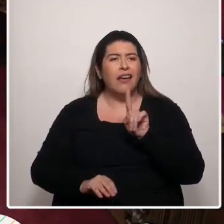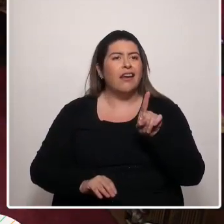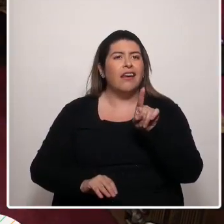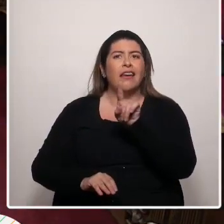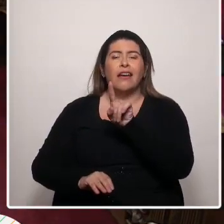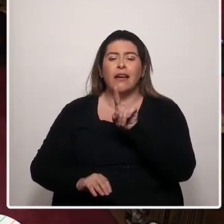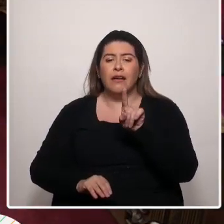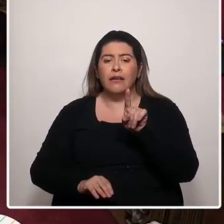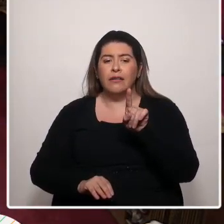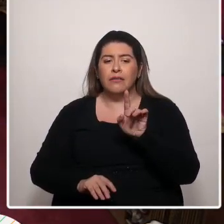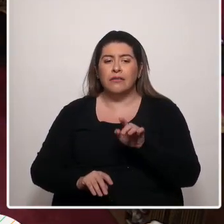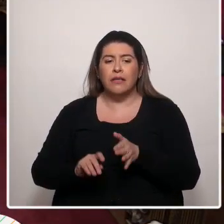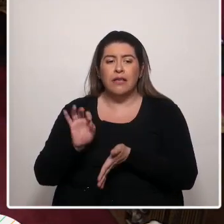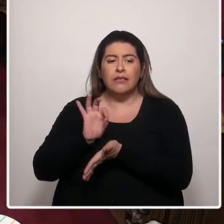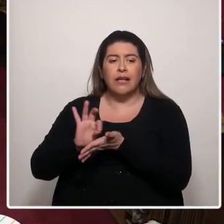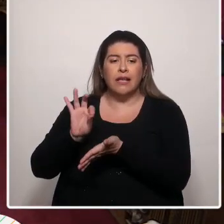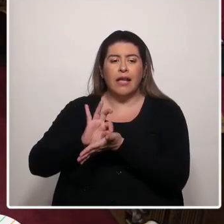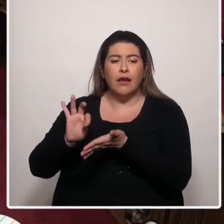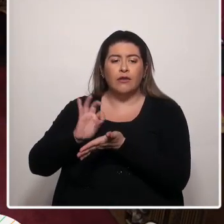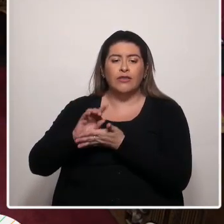¿Aló? Señor secretario.